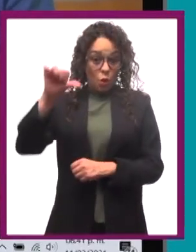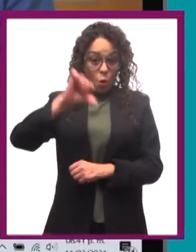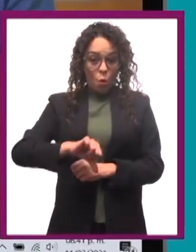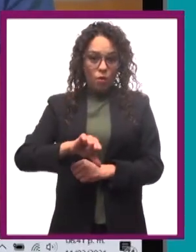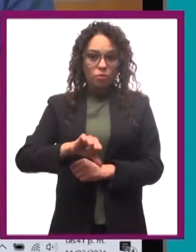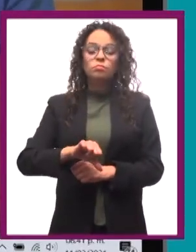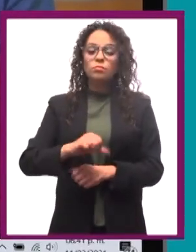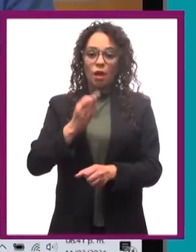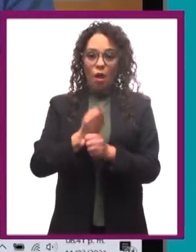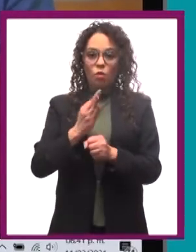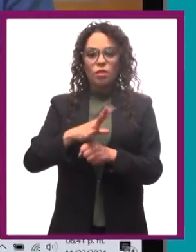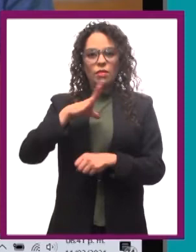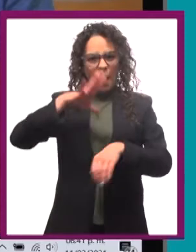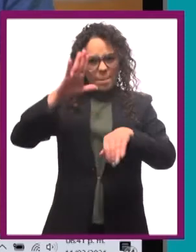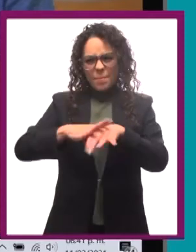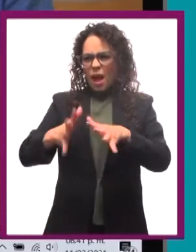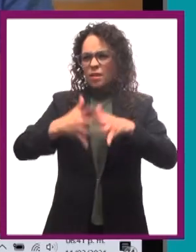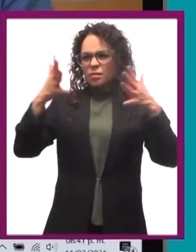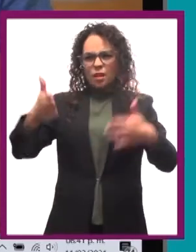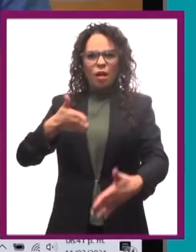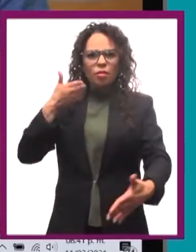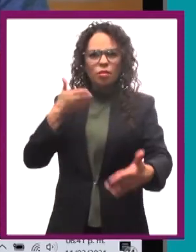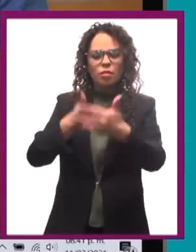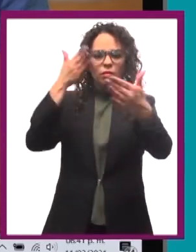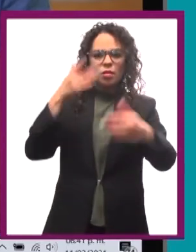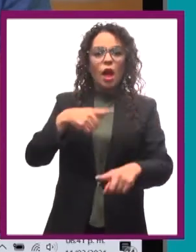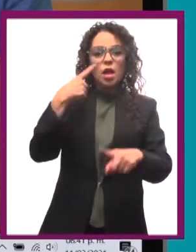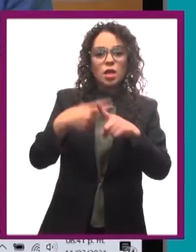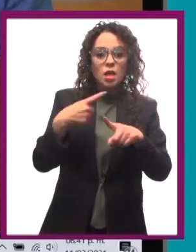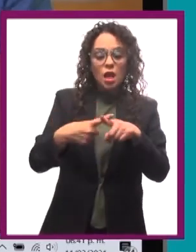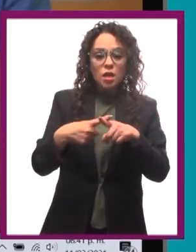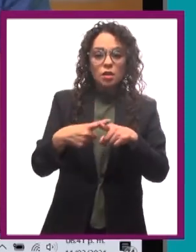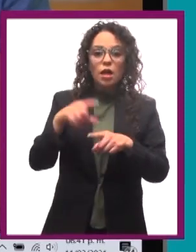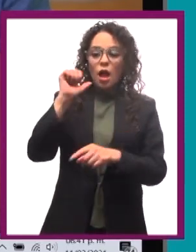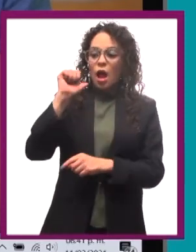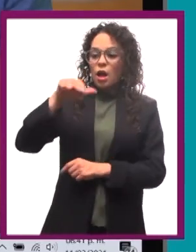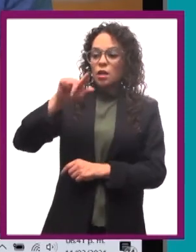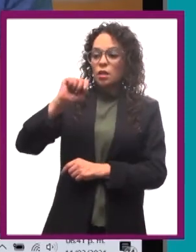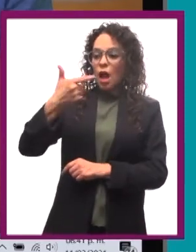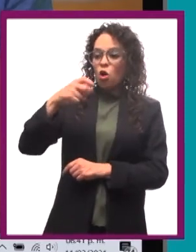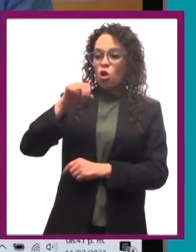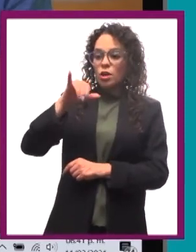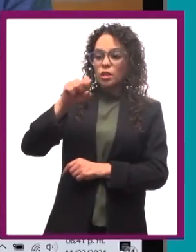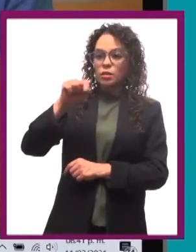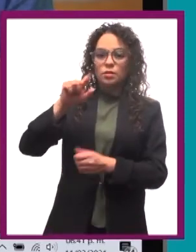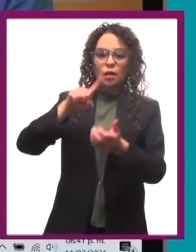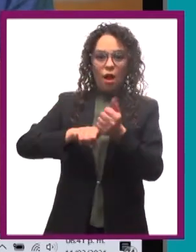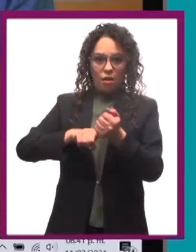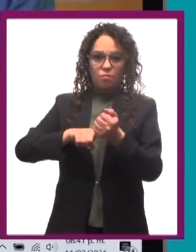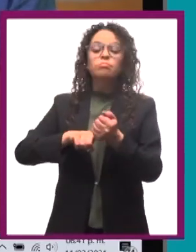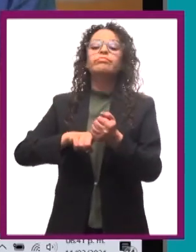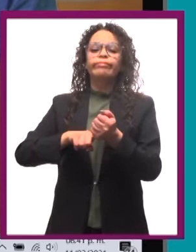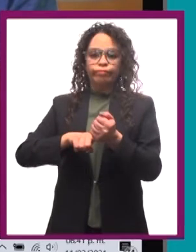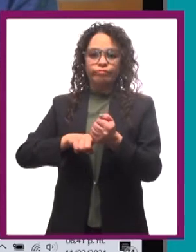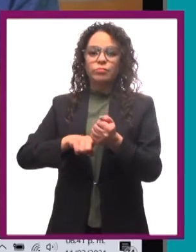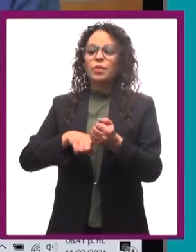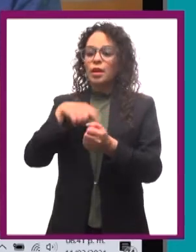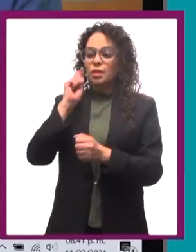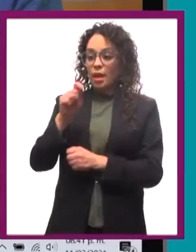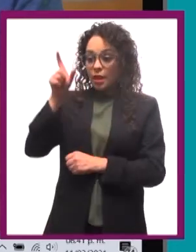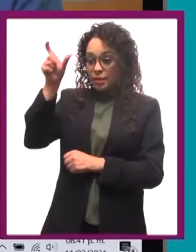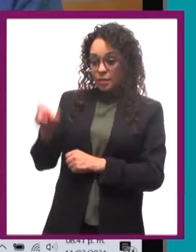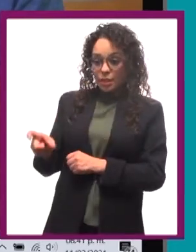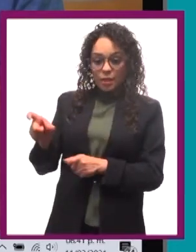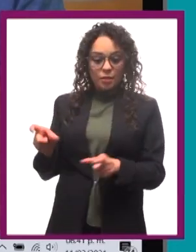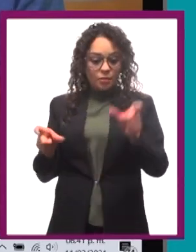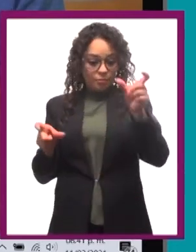Y, muy probablemente, hay un obstáculo mayor, que es el antagonista de la historia, un personaje o algo que se le opone al protagonista,